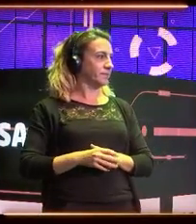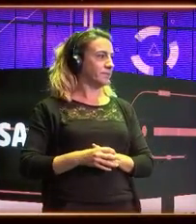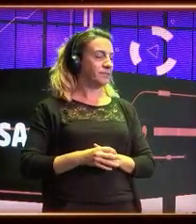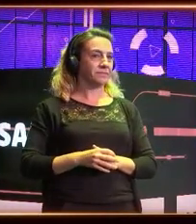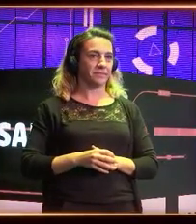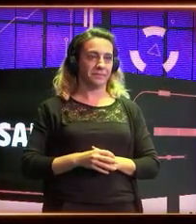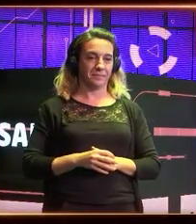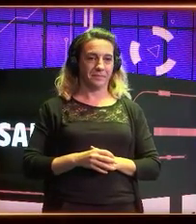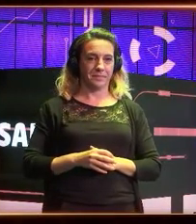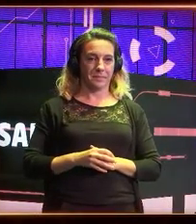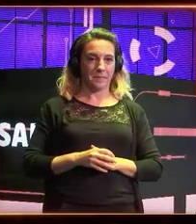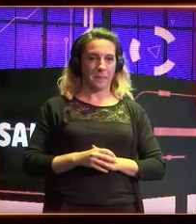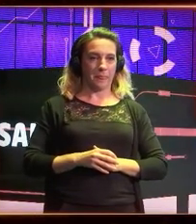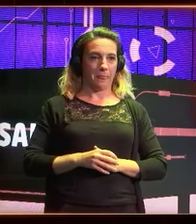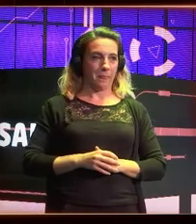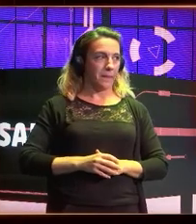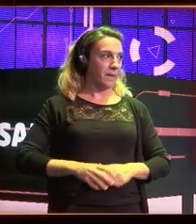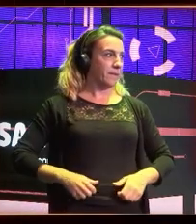corazón